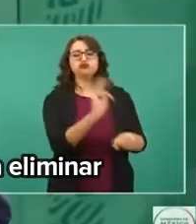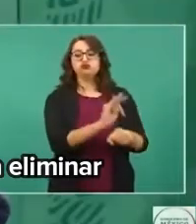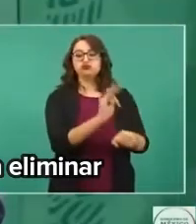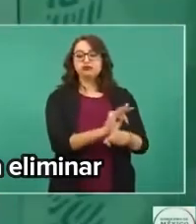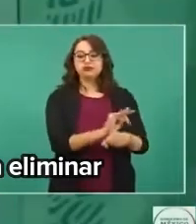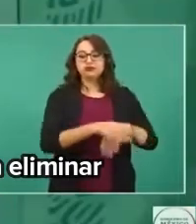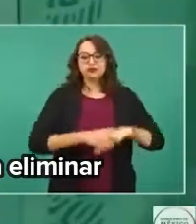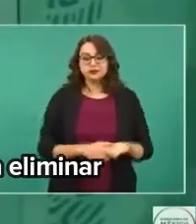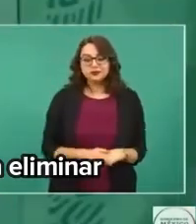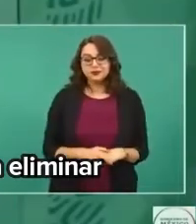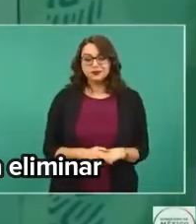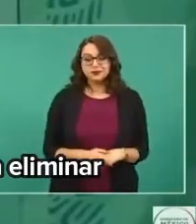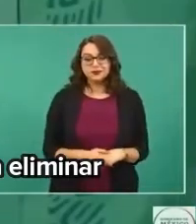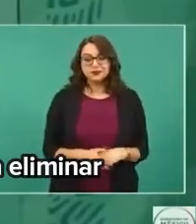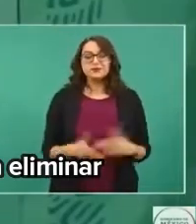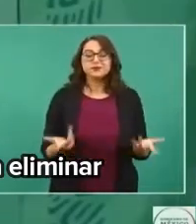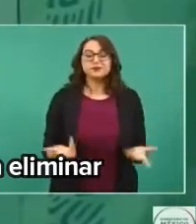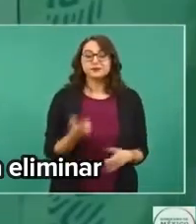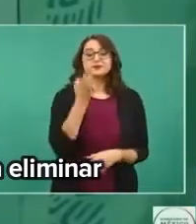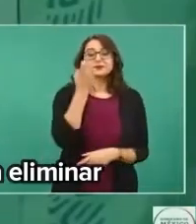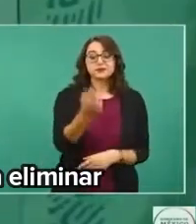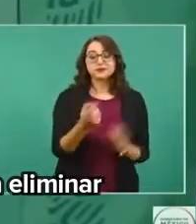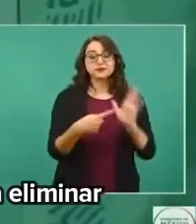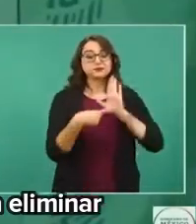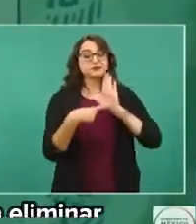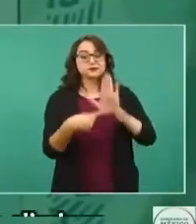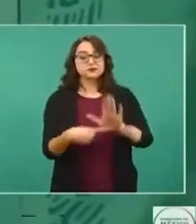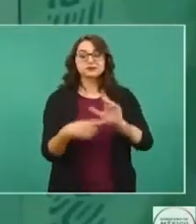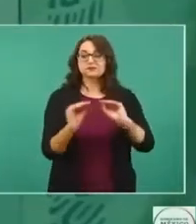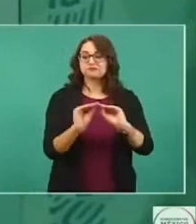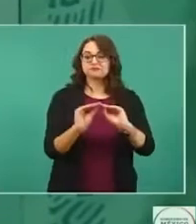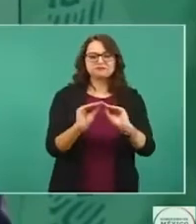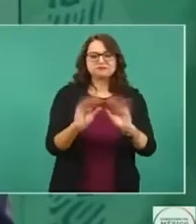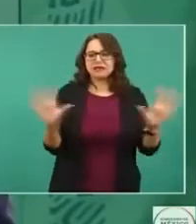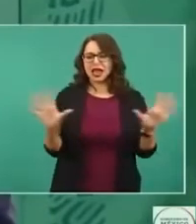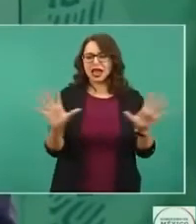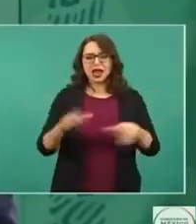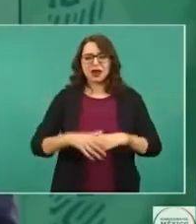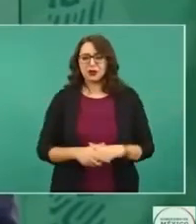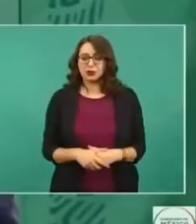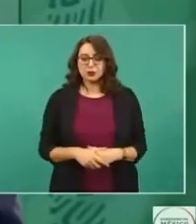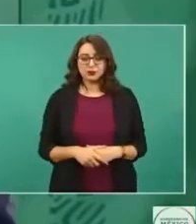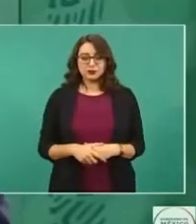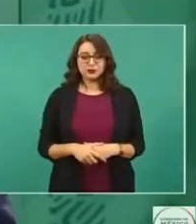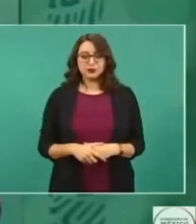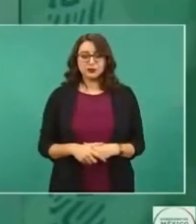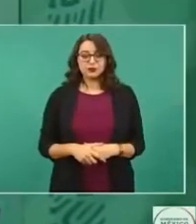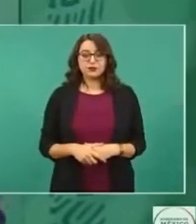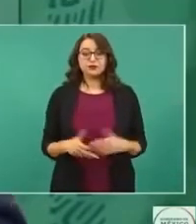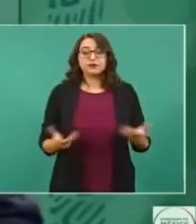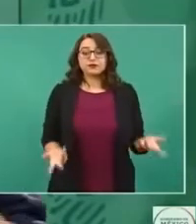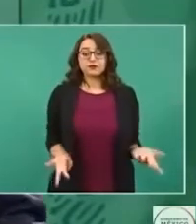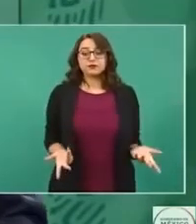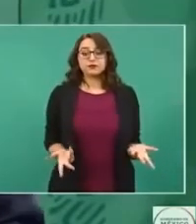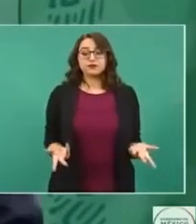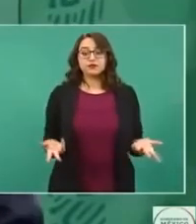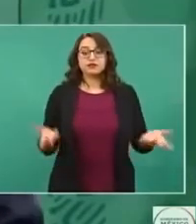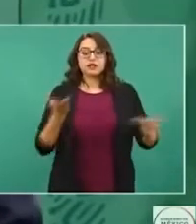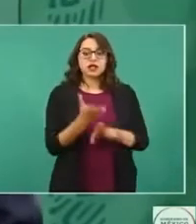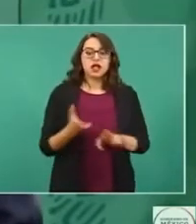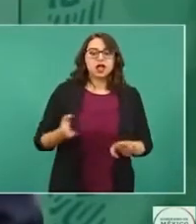es la forma más clara de explicar qué era la política